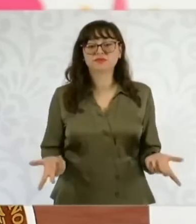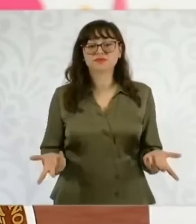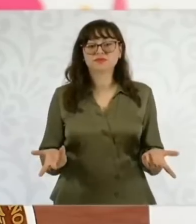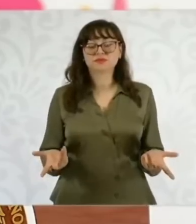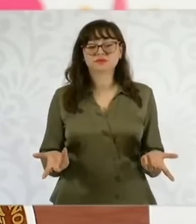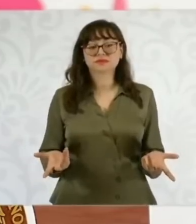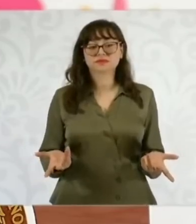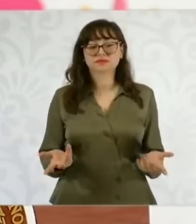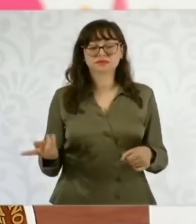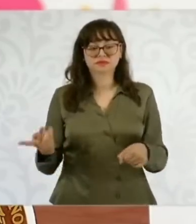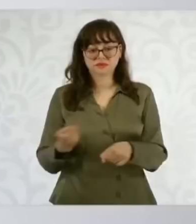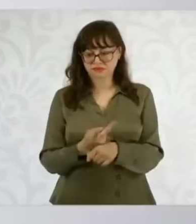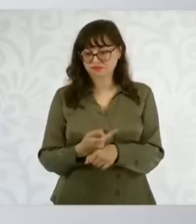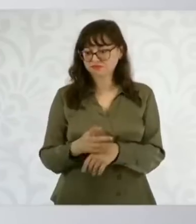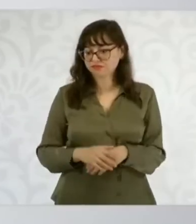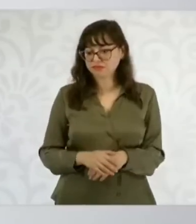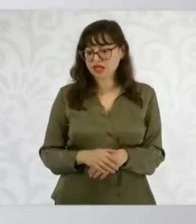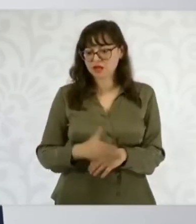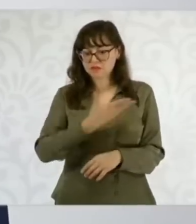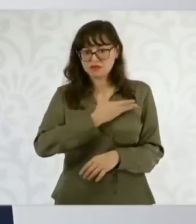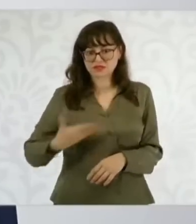más extradiciones, por ejemplo.